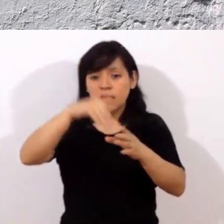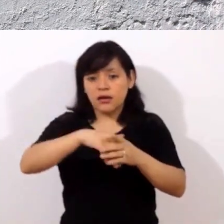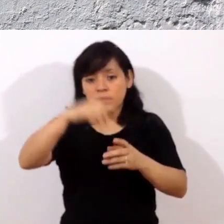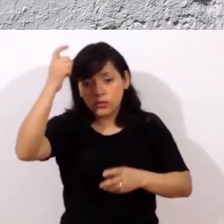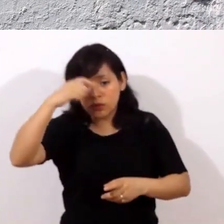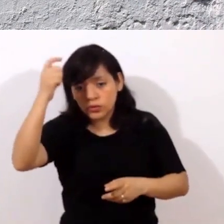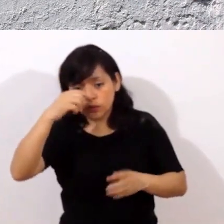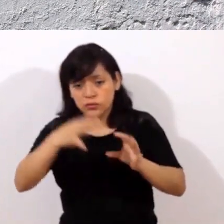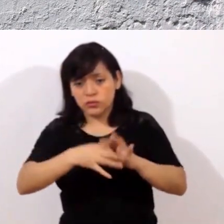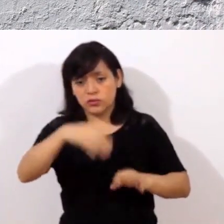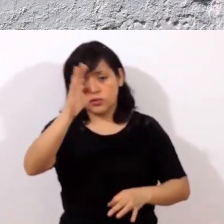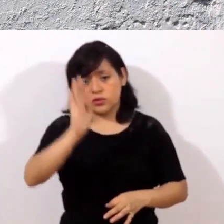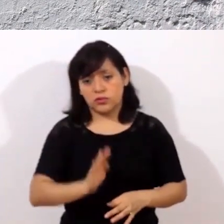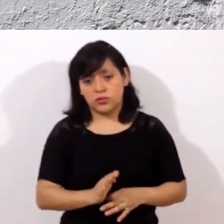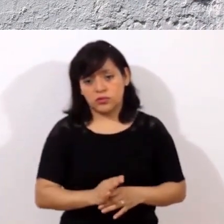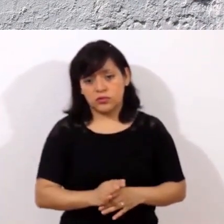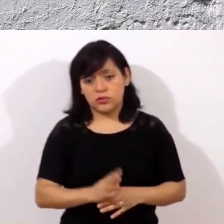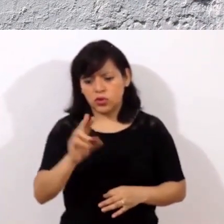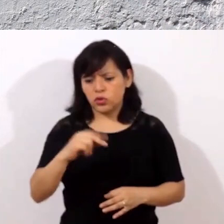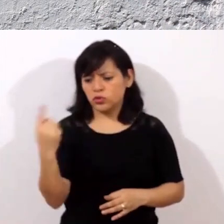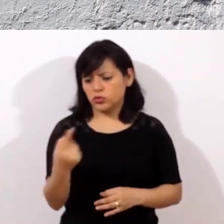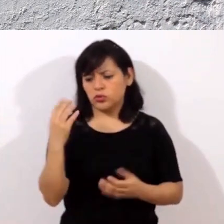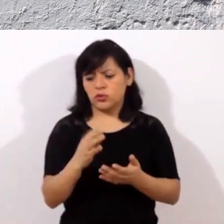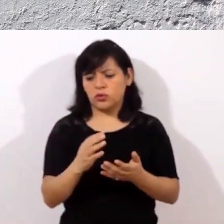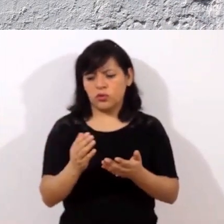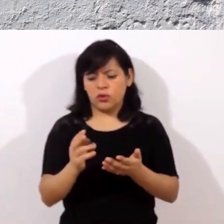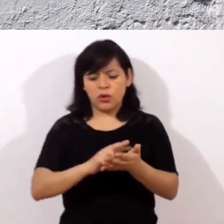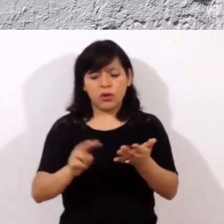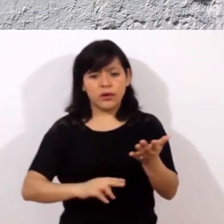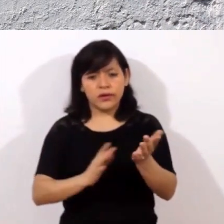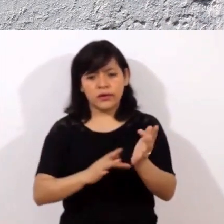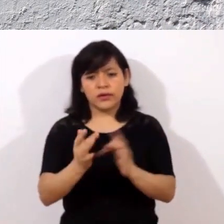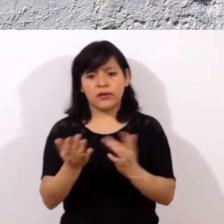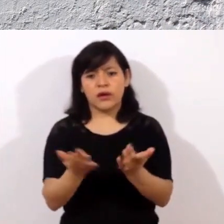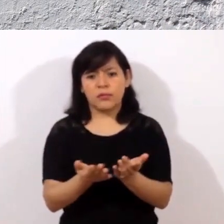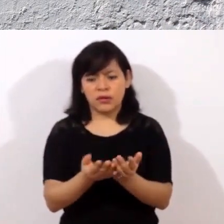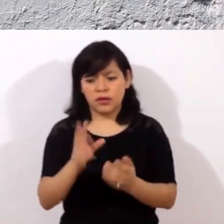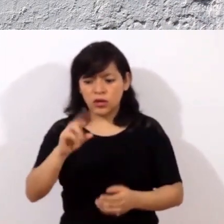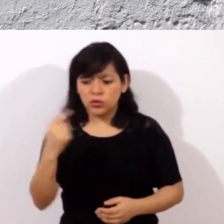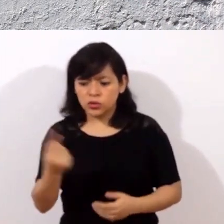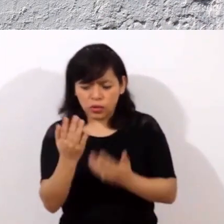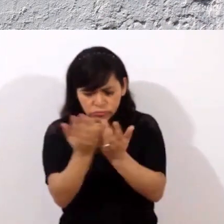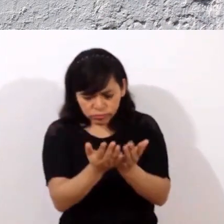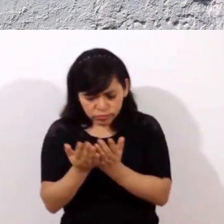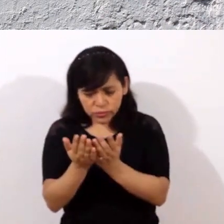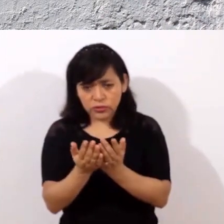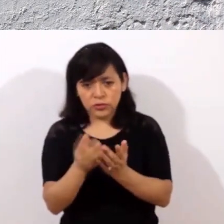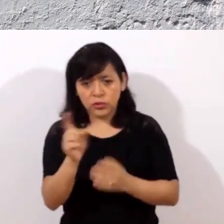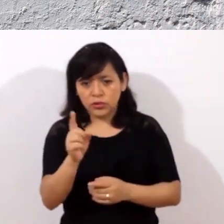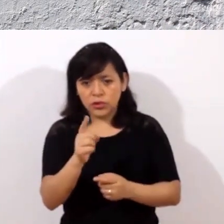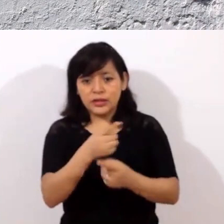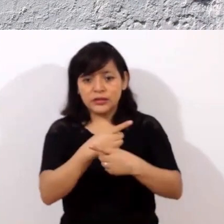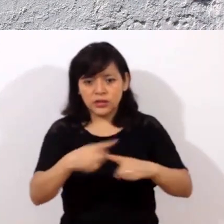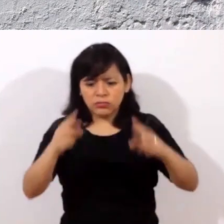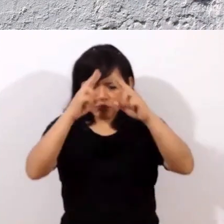teológicas, me estoy refiriendo a un conocimiento práctico de Dios, de pasar tiempo con Él, de vivir con Él, de hablar